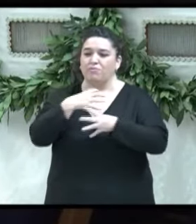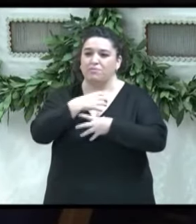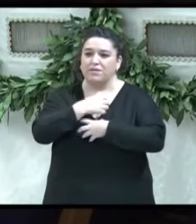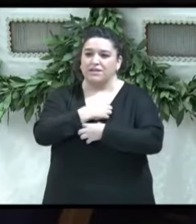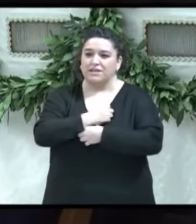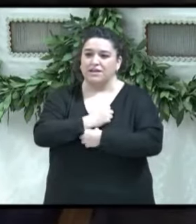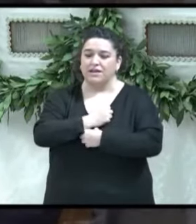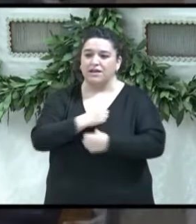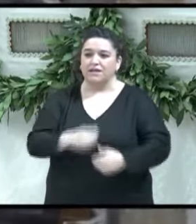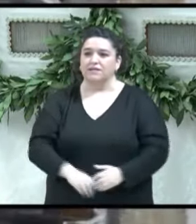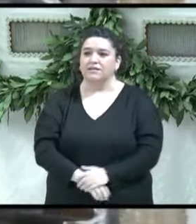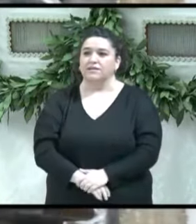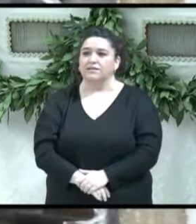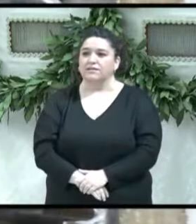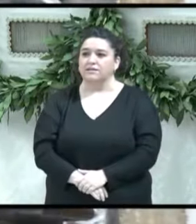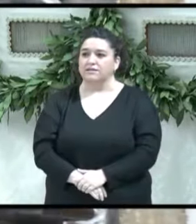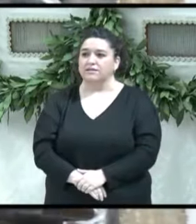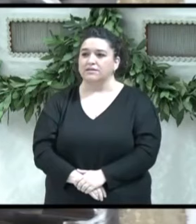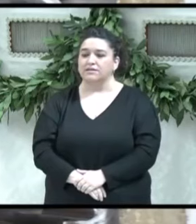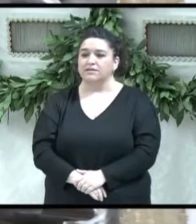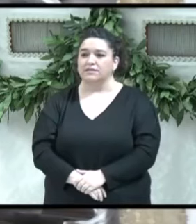todas mis